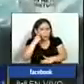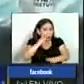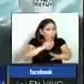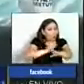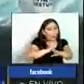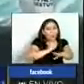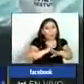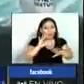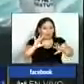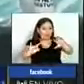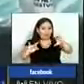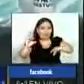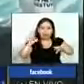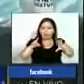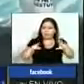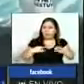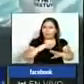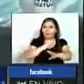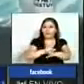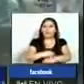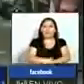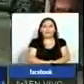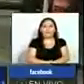riesgo El contagios De coronavirus